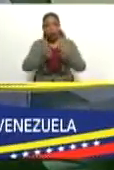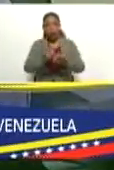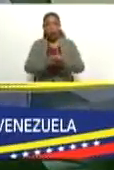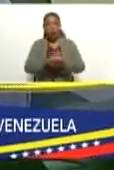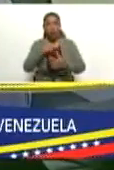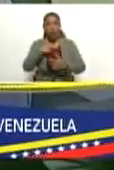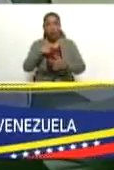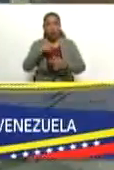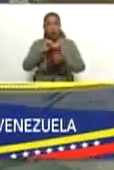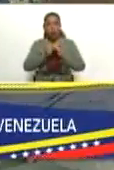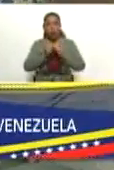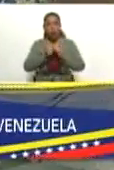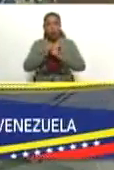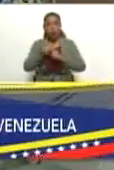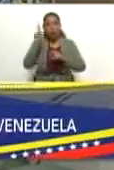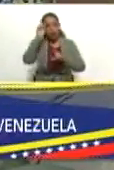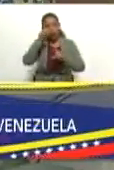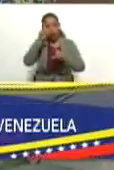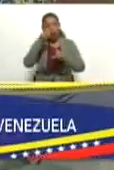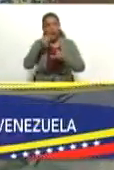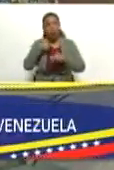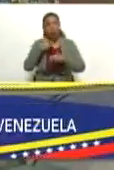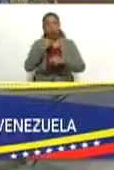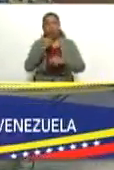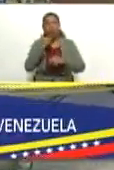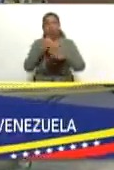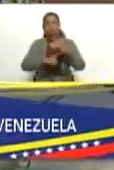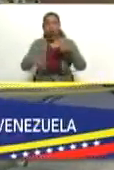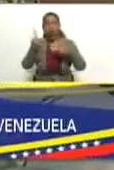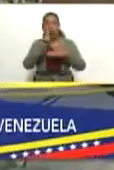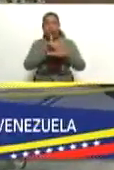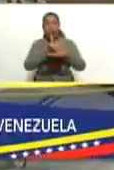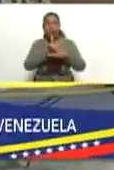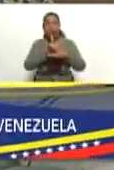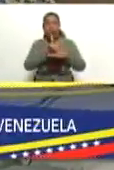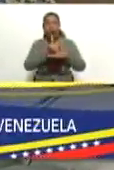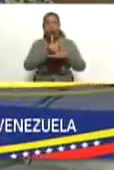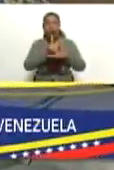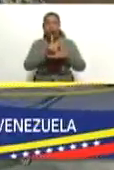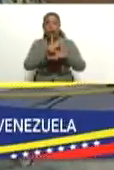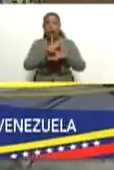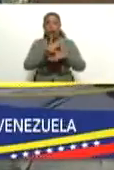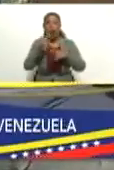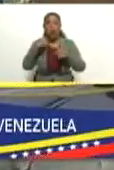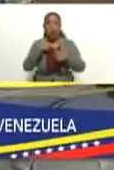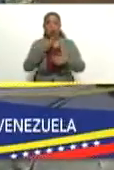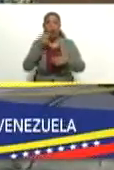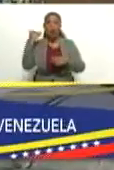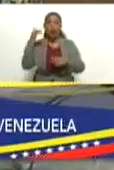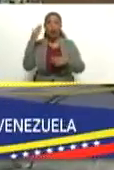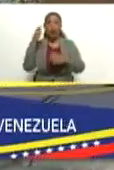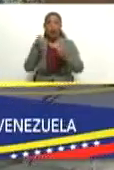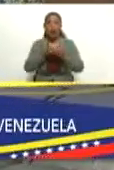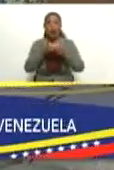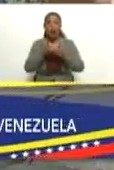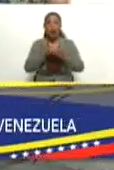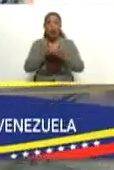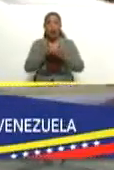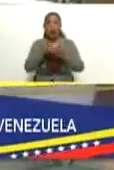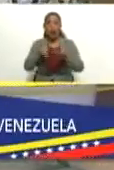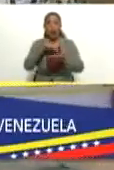y recientemente terminé mi doctorado en educación. Bueno, te estás preparando full. Sí. Y bueno, en mi juventud fui de la selección nacional de